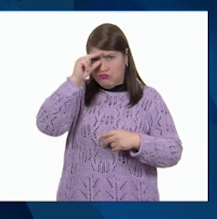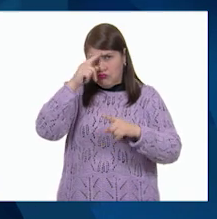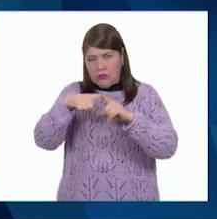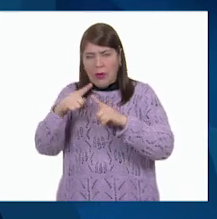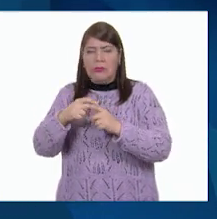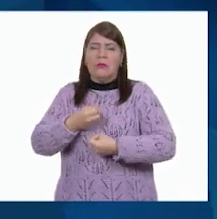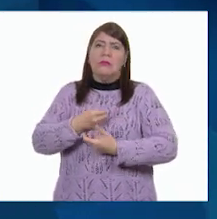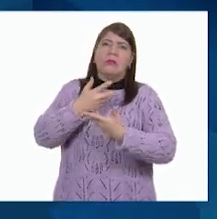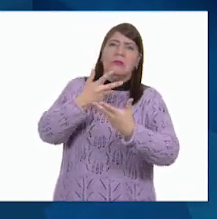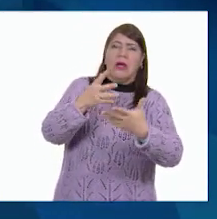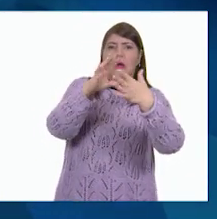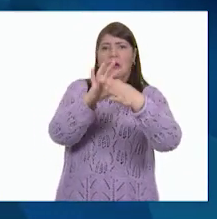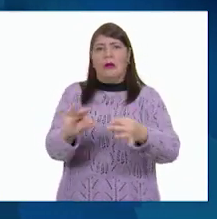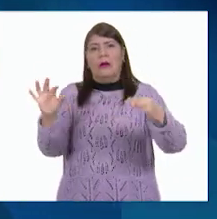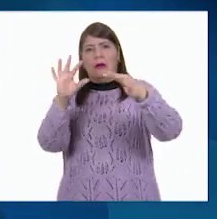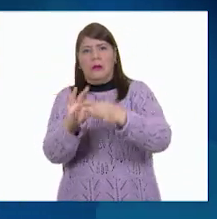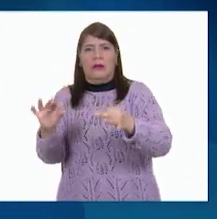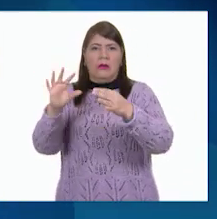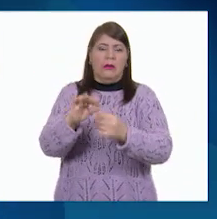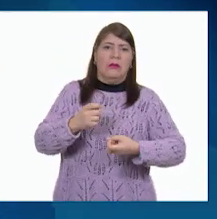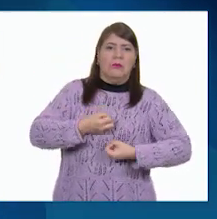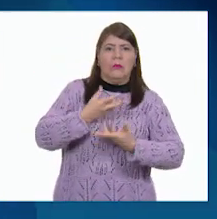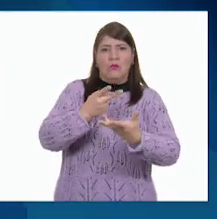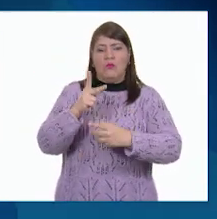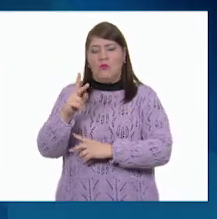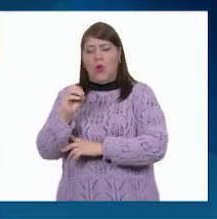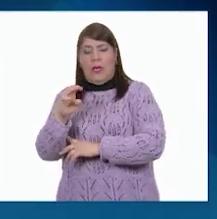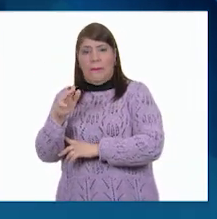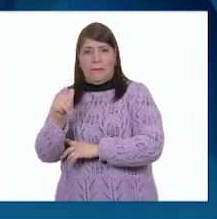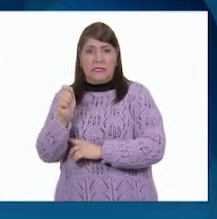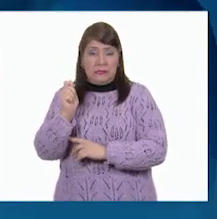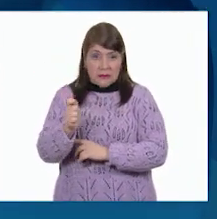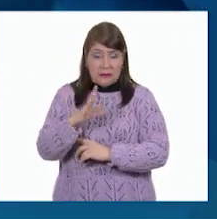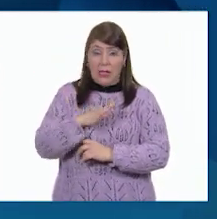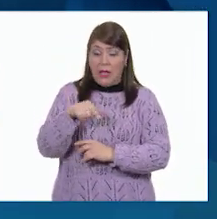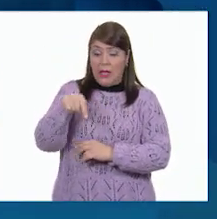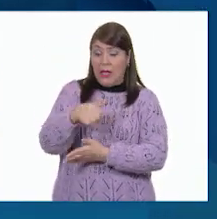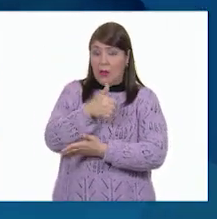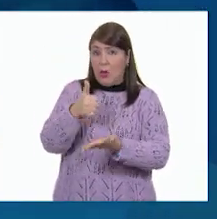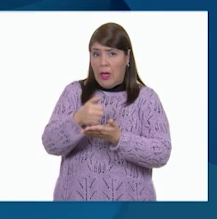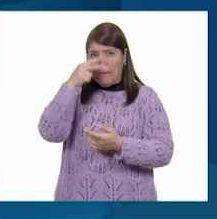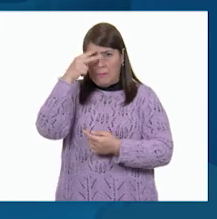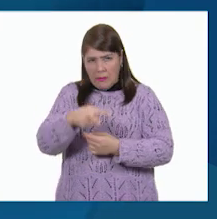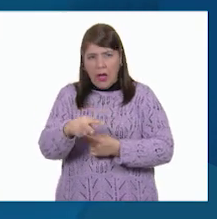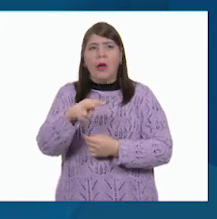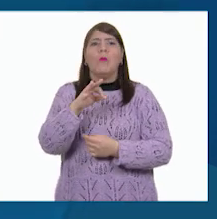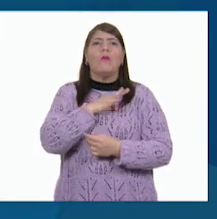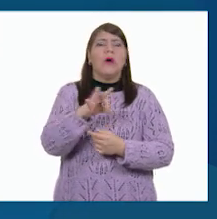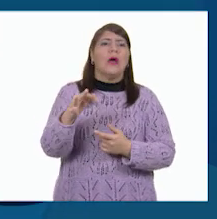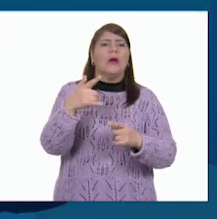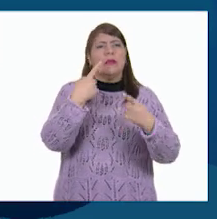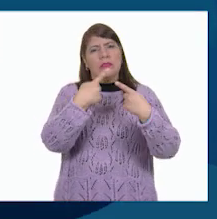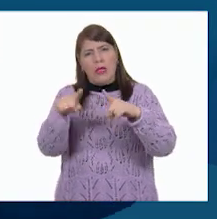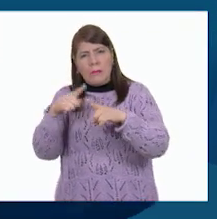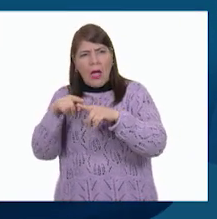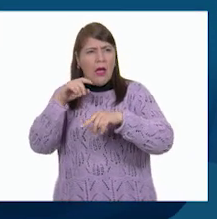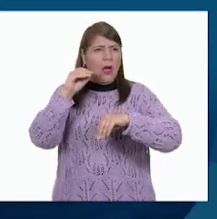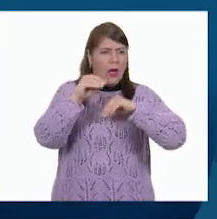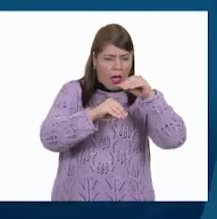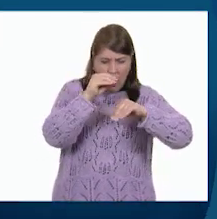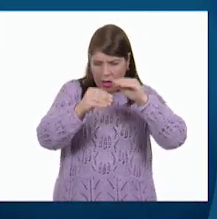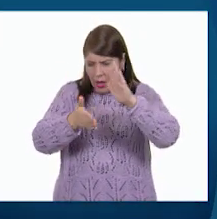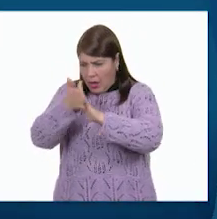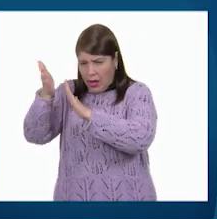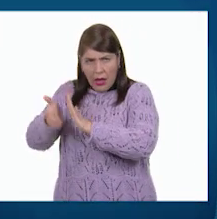declamaron panegíricos y poemas. La Ciudad de México se remozó con una serie de sobresalientes obras